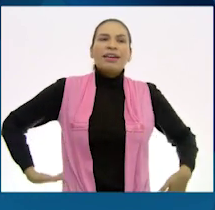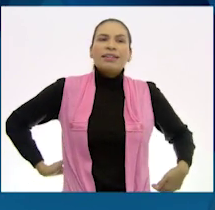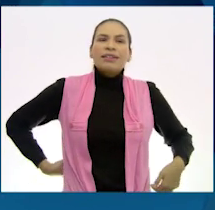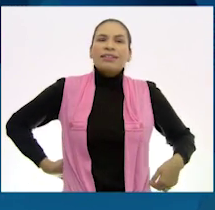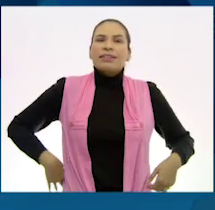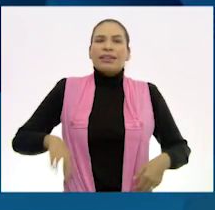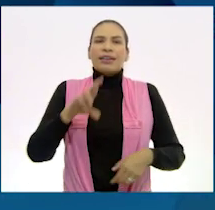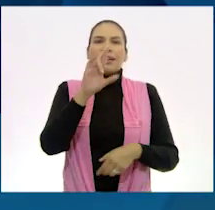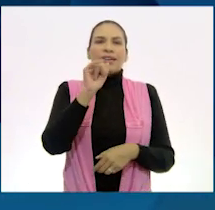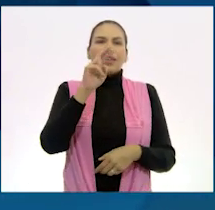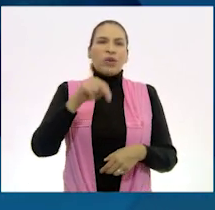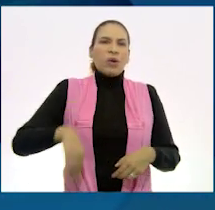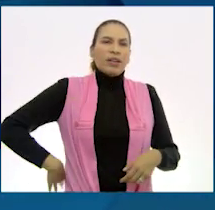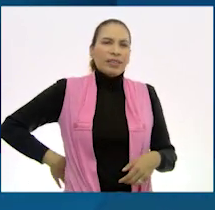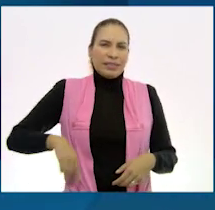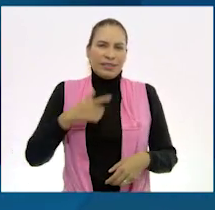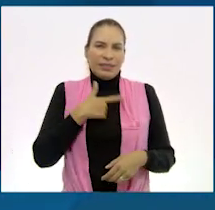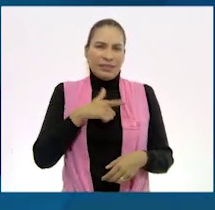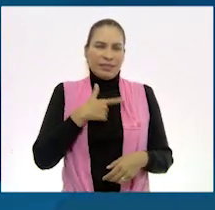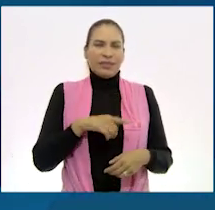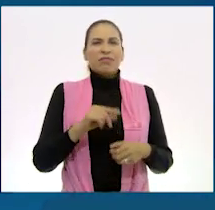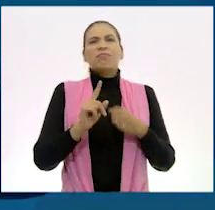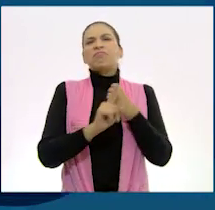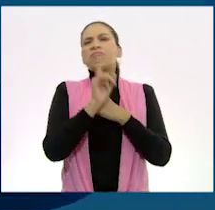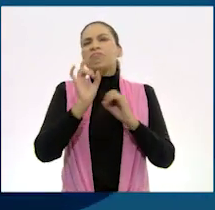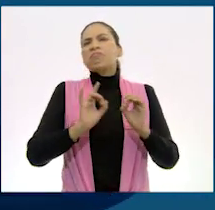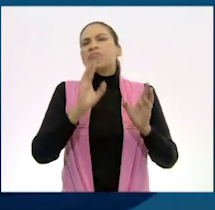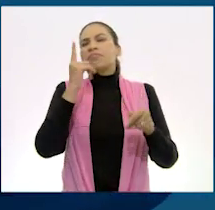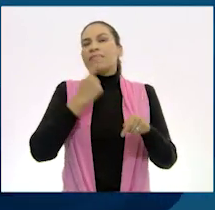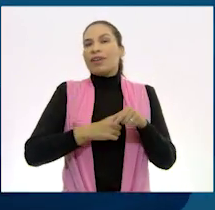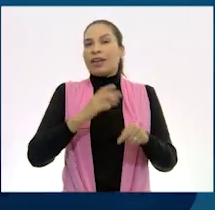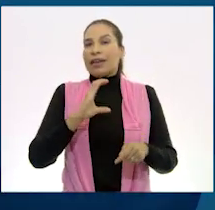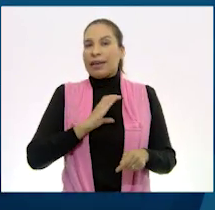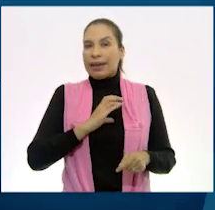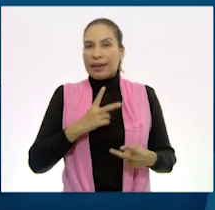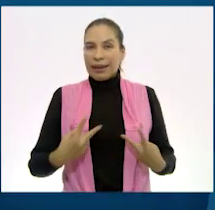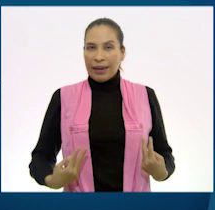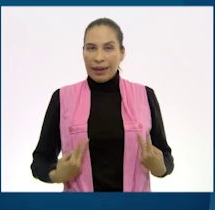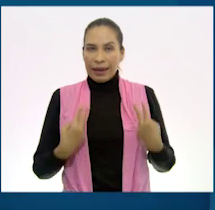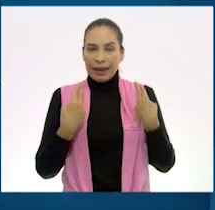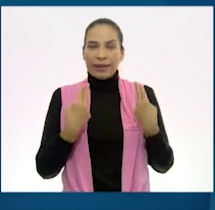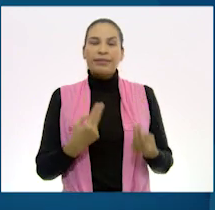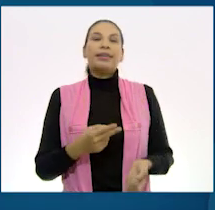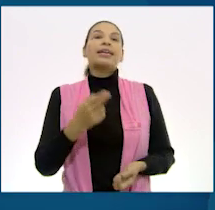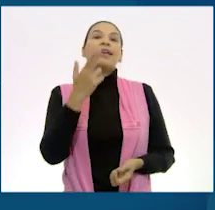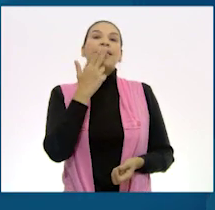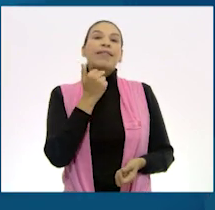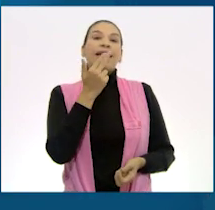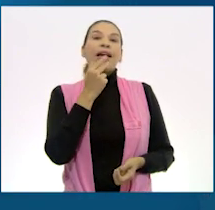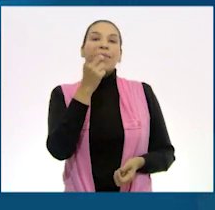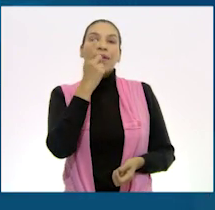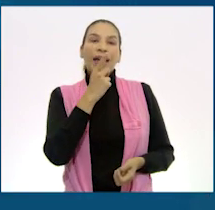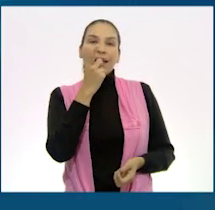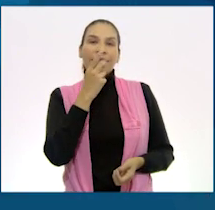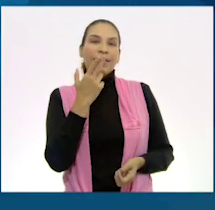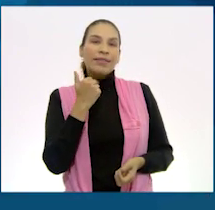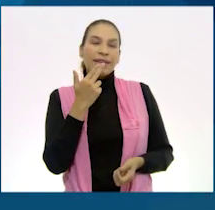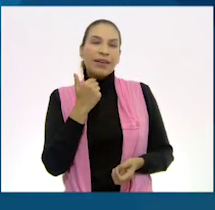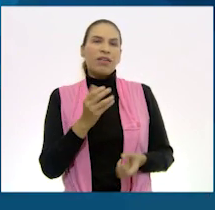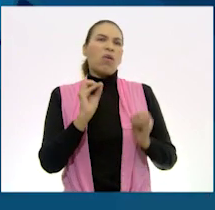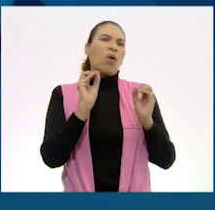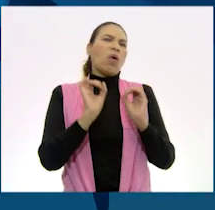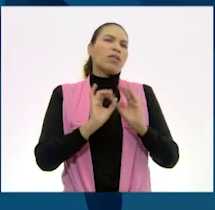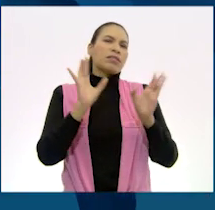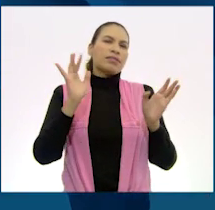riñones, diferentes tipos de cáncer, o nos podría dar diabetes, o nos podría